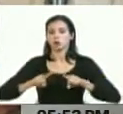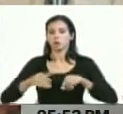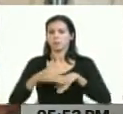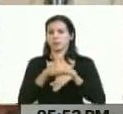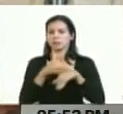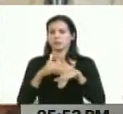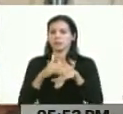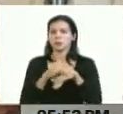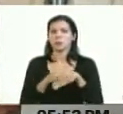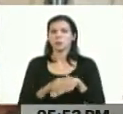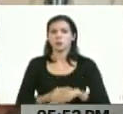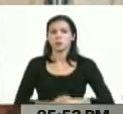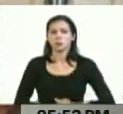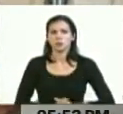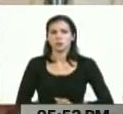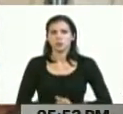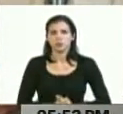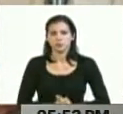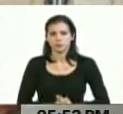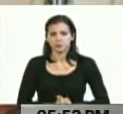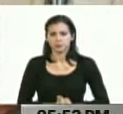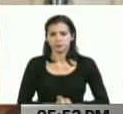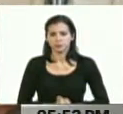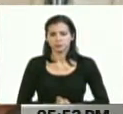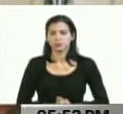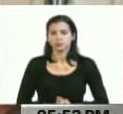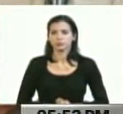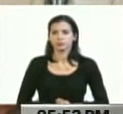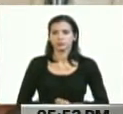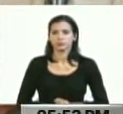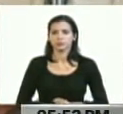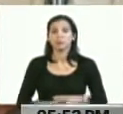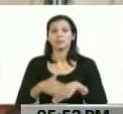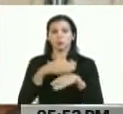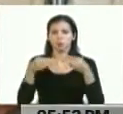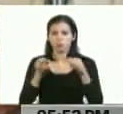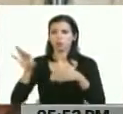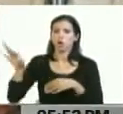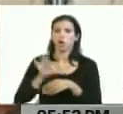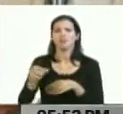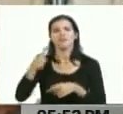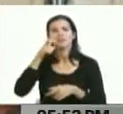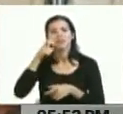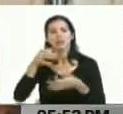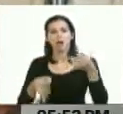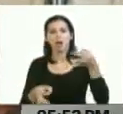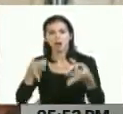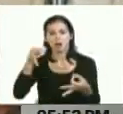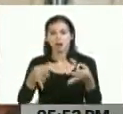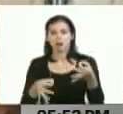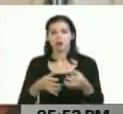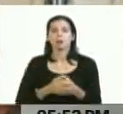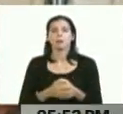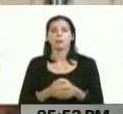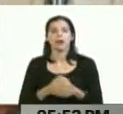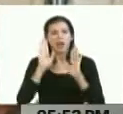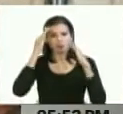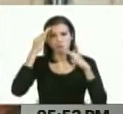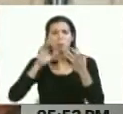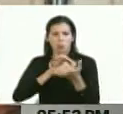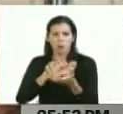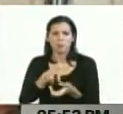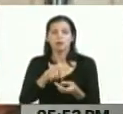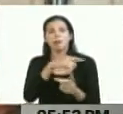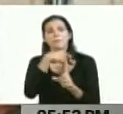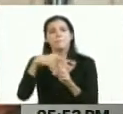ha designado a un fiscal especial y únicamente para tratar este tipo de casos. Igualmente, hay un